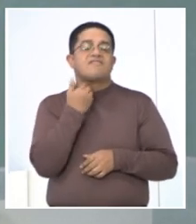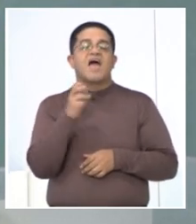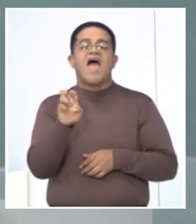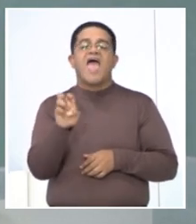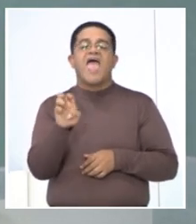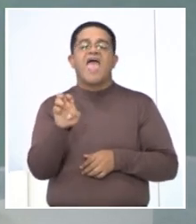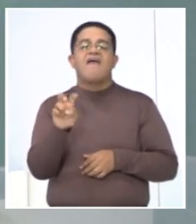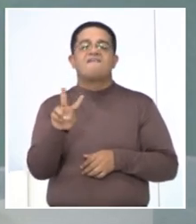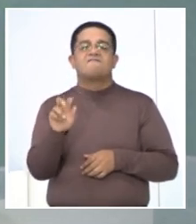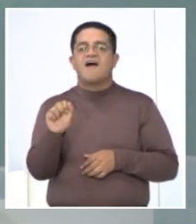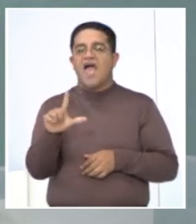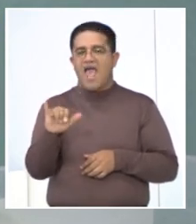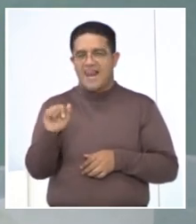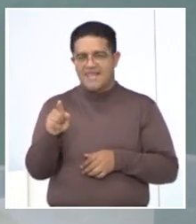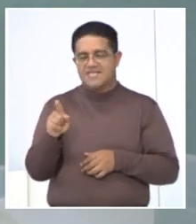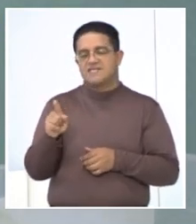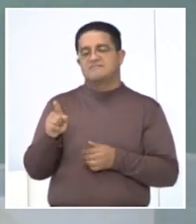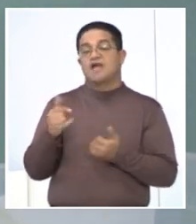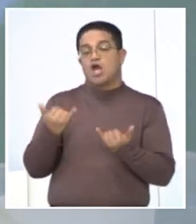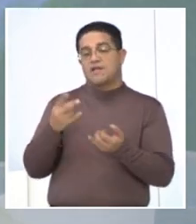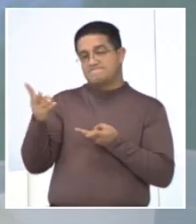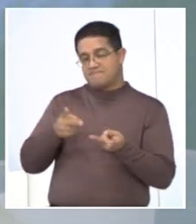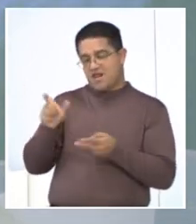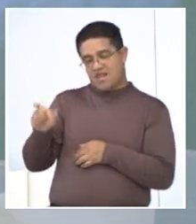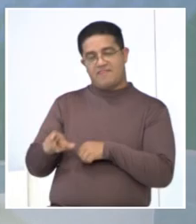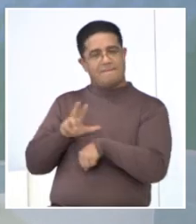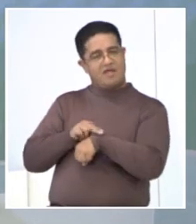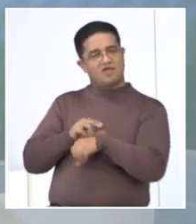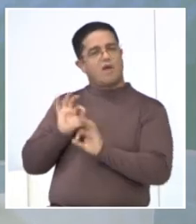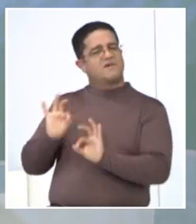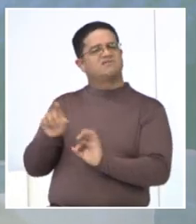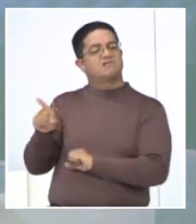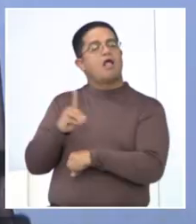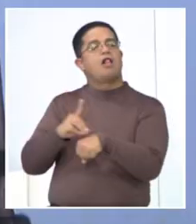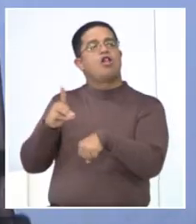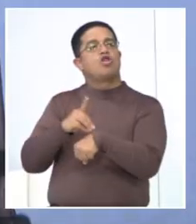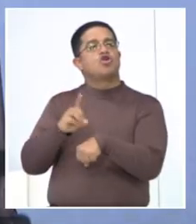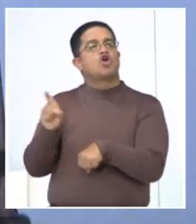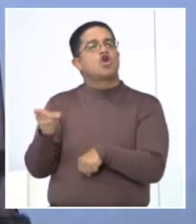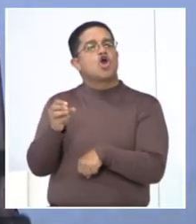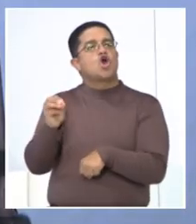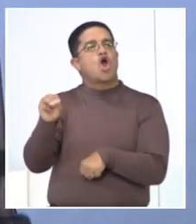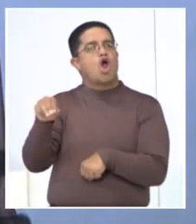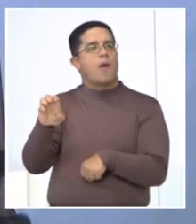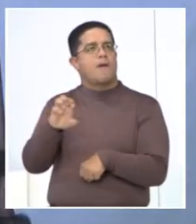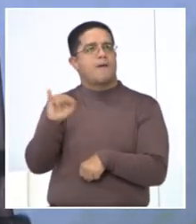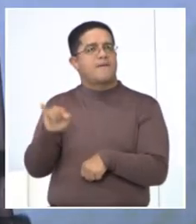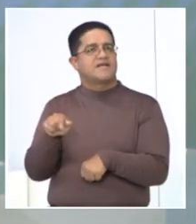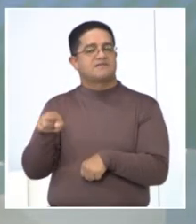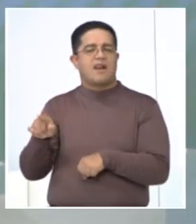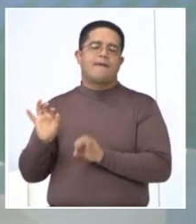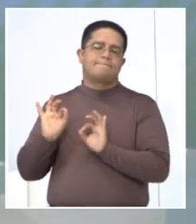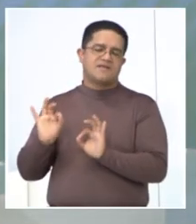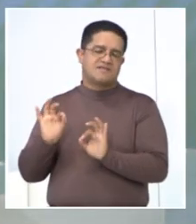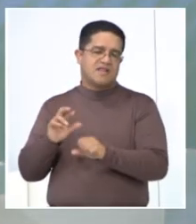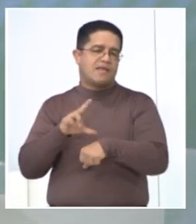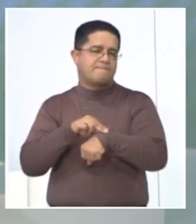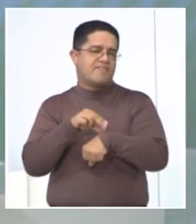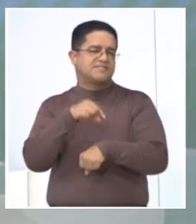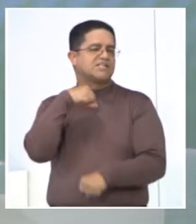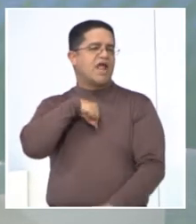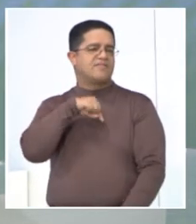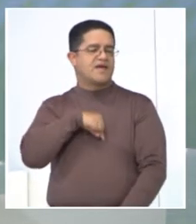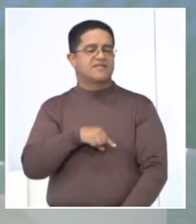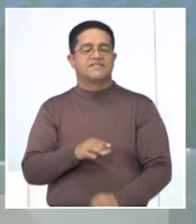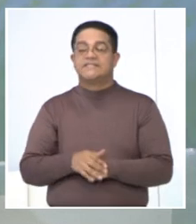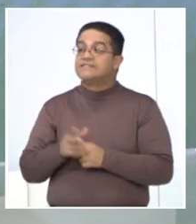vamos a darle la bienvenida a nuestro especialista. Se trata del doctor José Gregorio Gómez, quien es especialista en medicina interna.